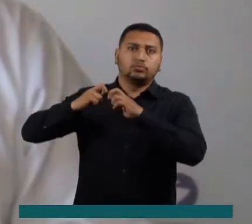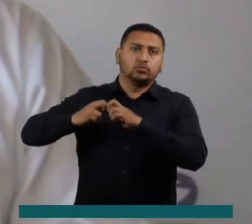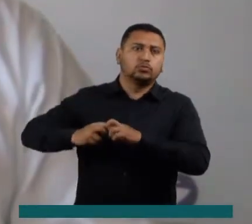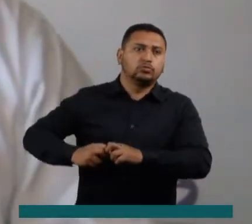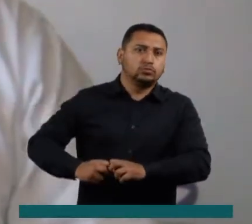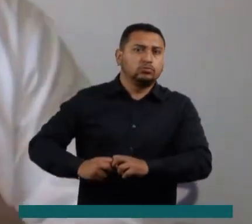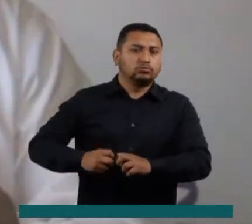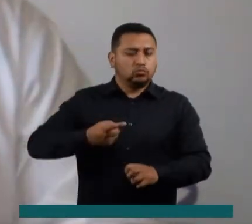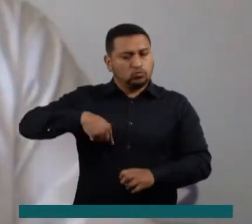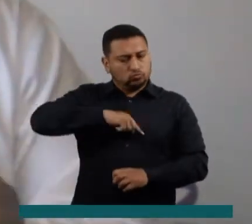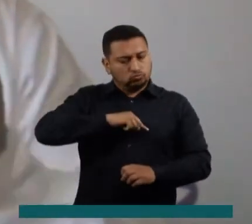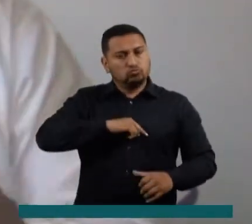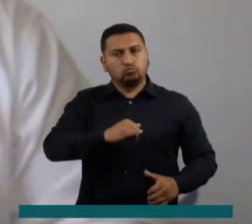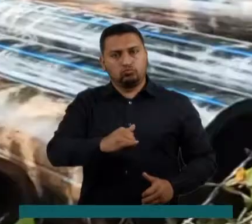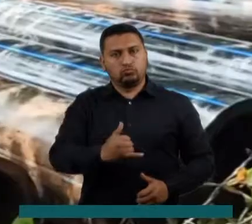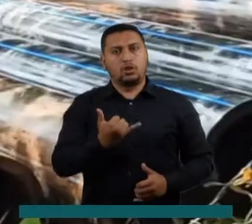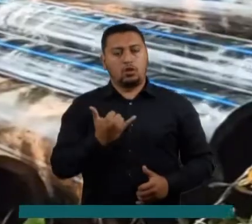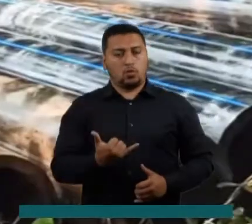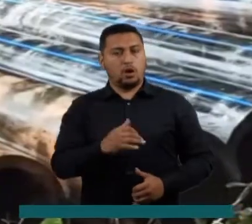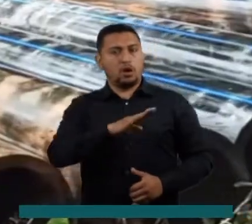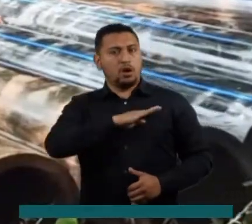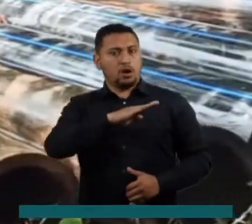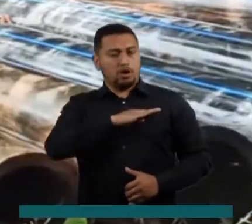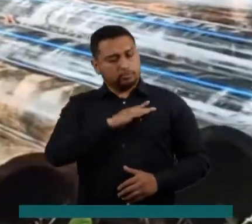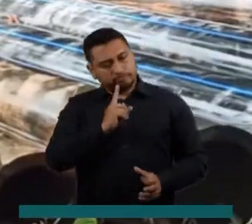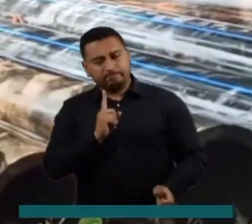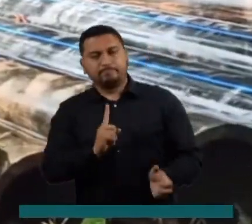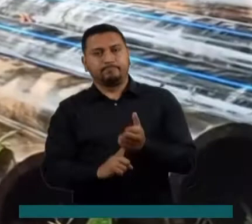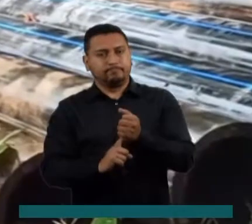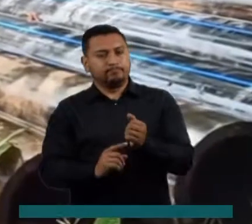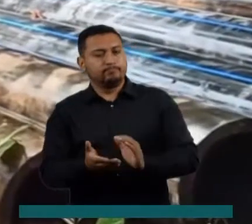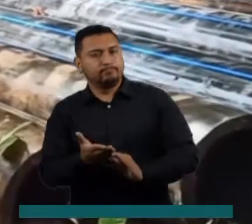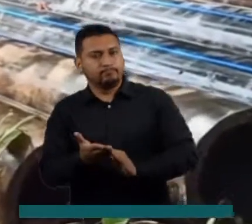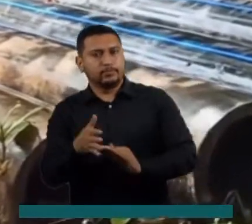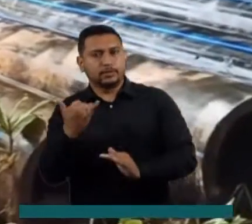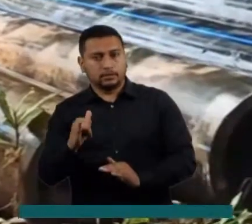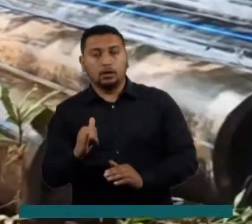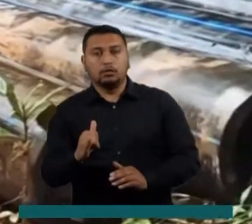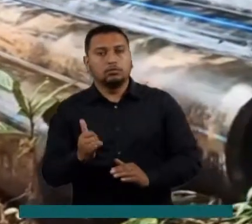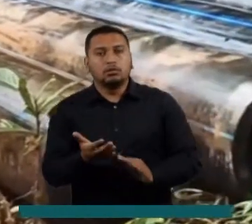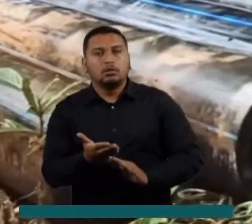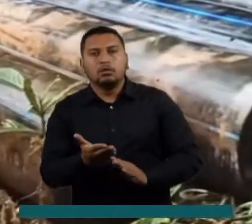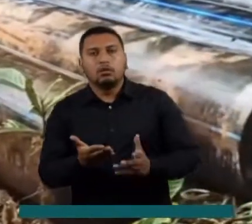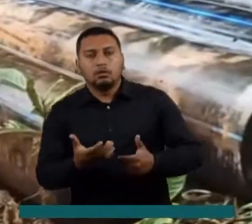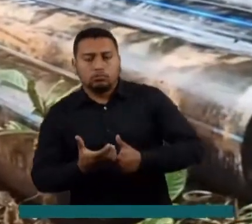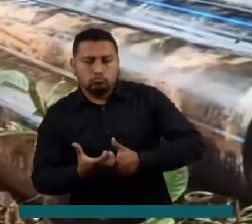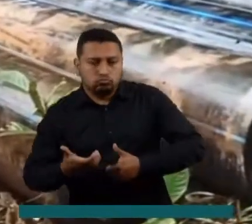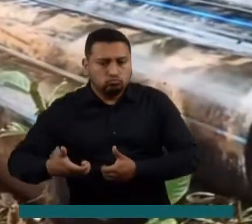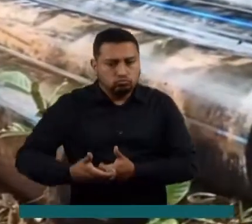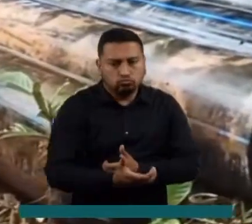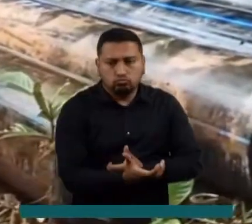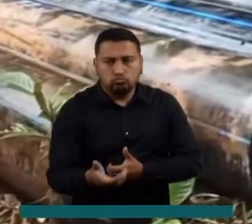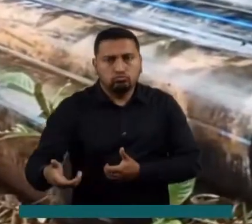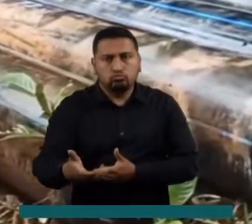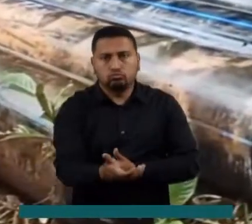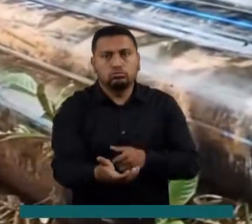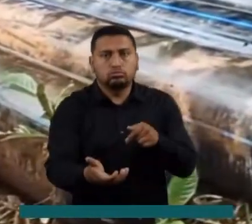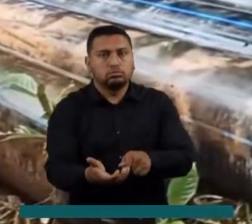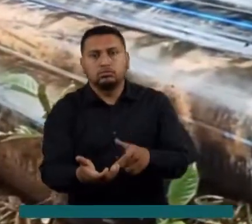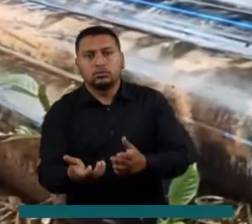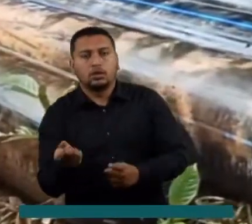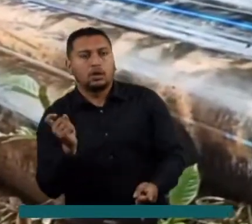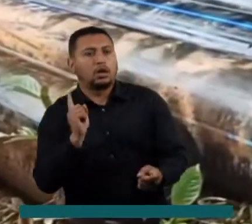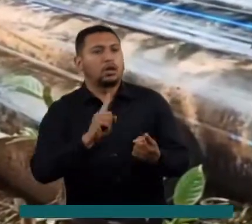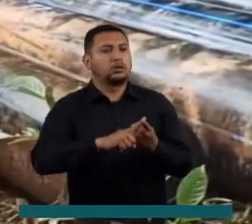histórico. Esta administración lo va a lograr. Estamos muy cerca. Estamos terminando la línea alterna que nos llevará agua desde